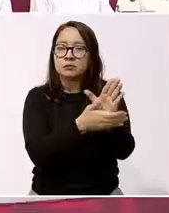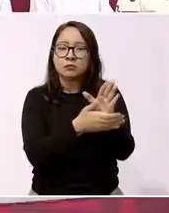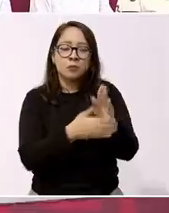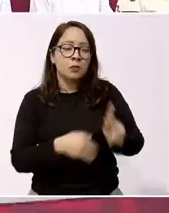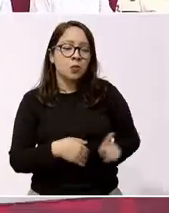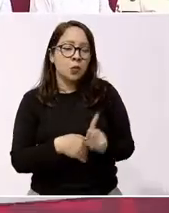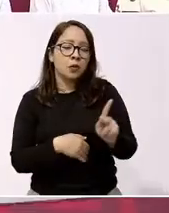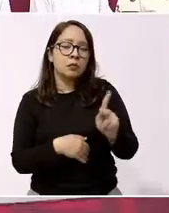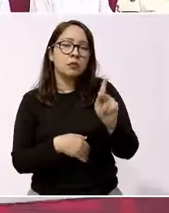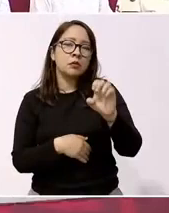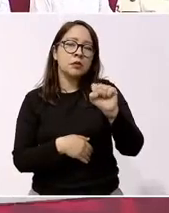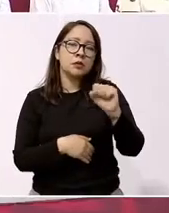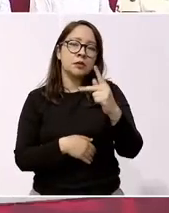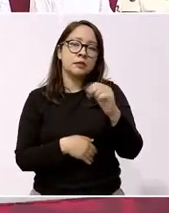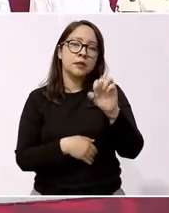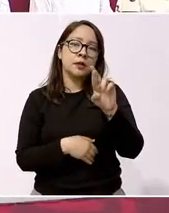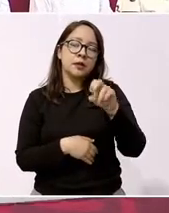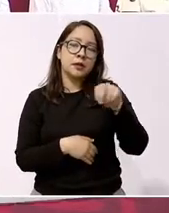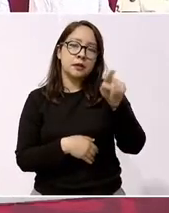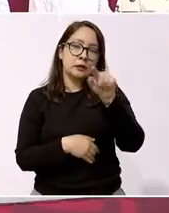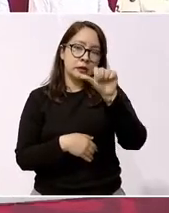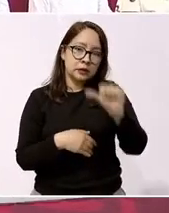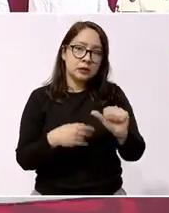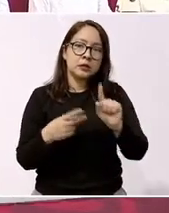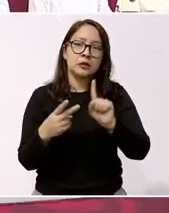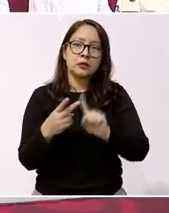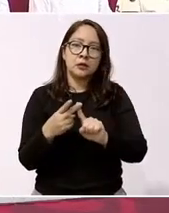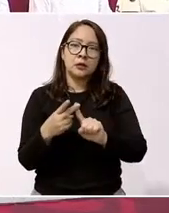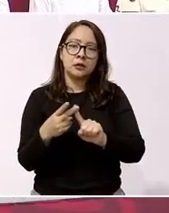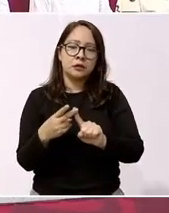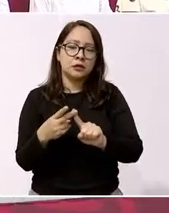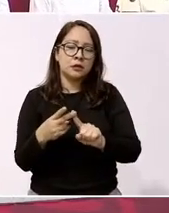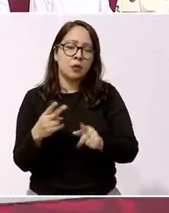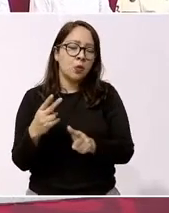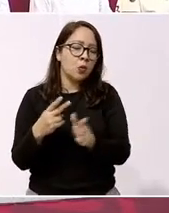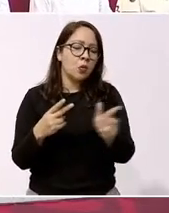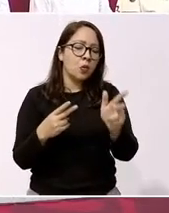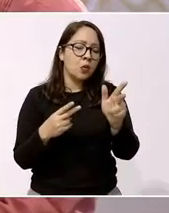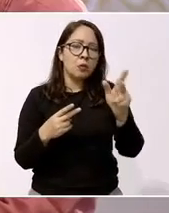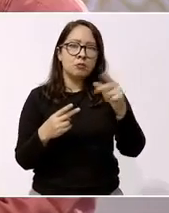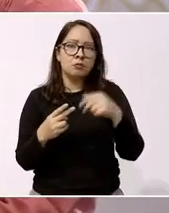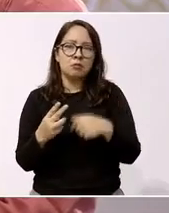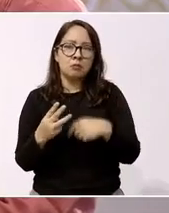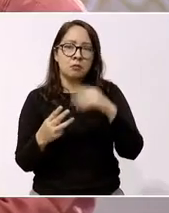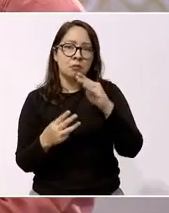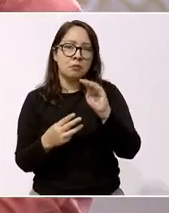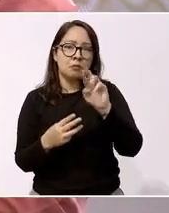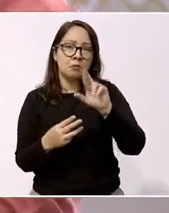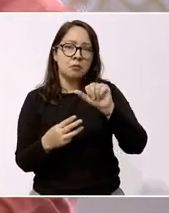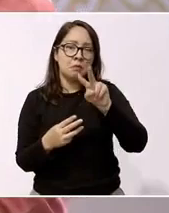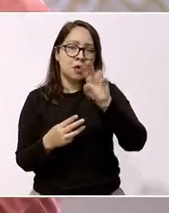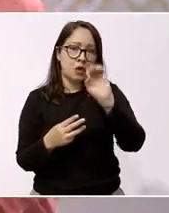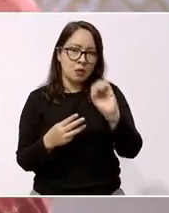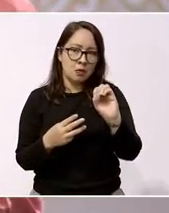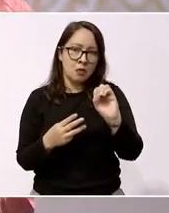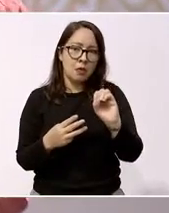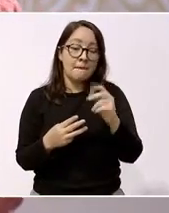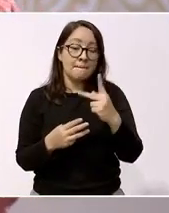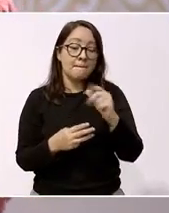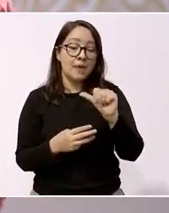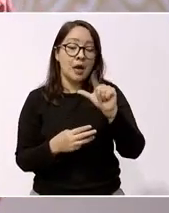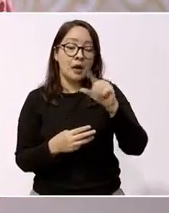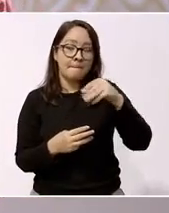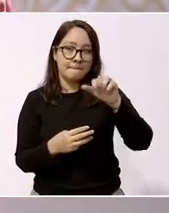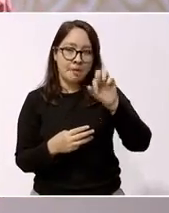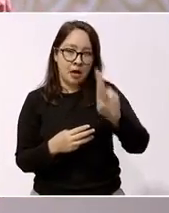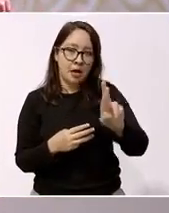Esperanza, voy a pasar por Palmar de Bravo, y estoy seguro, aunque yo pase a